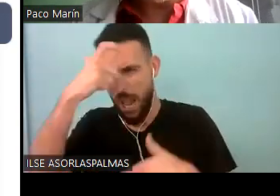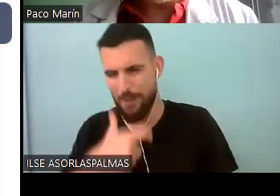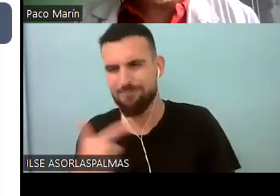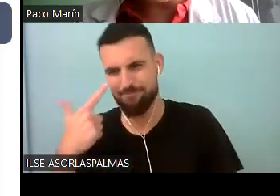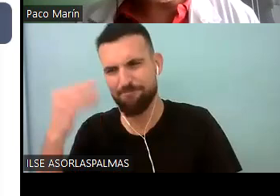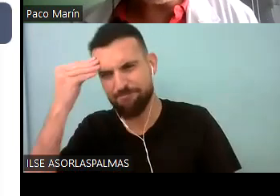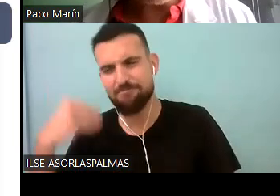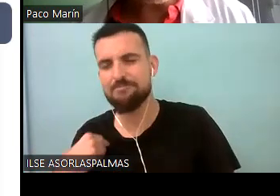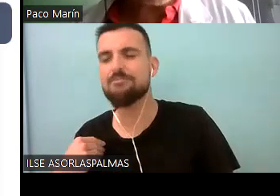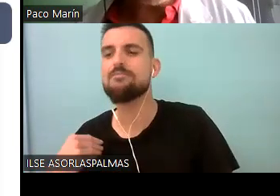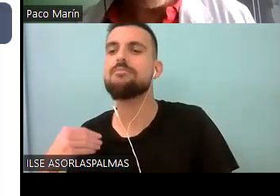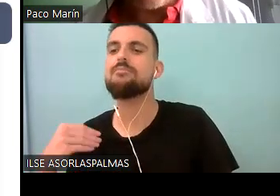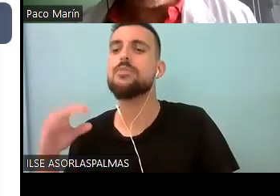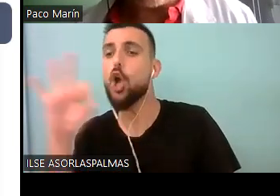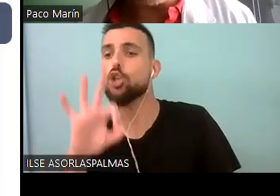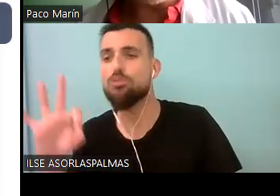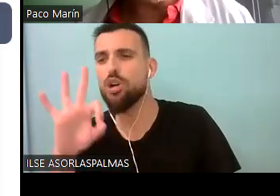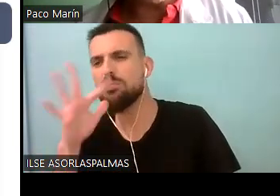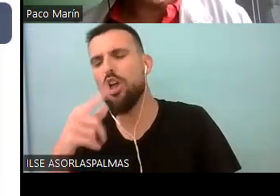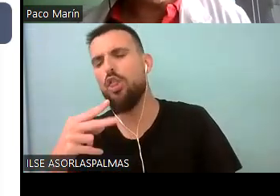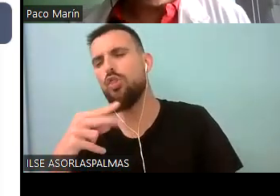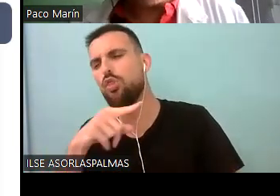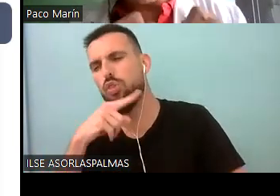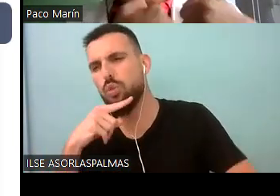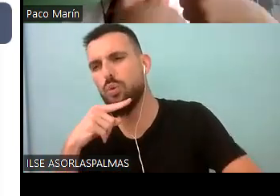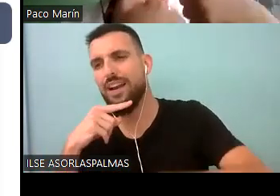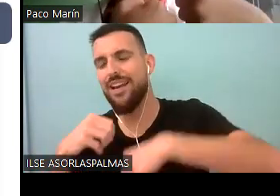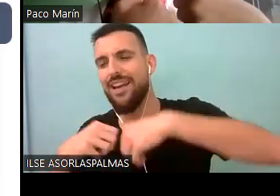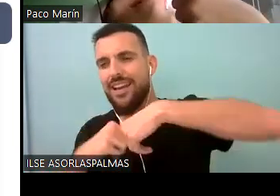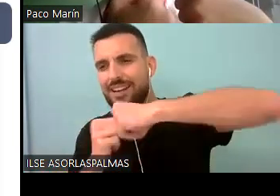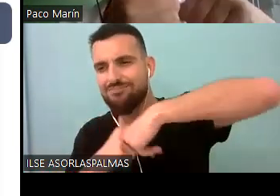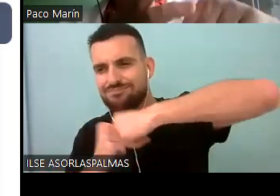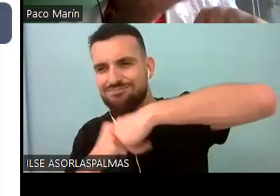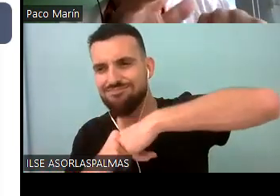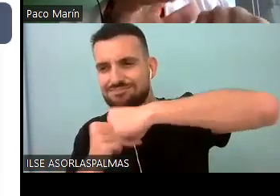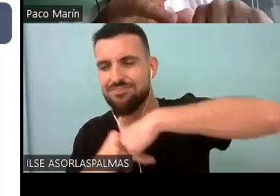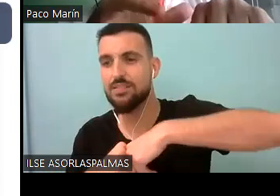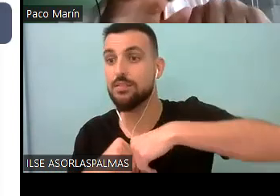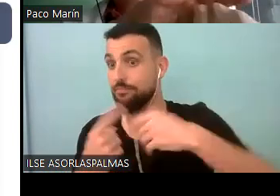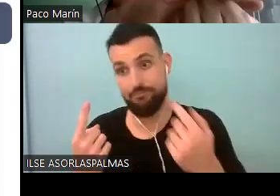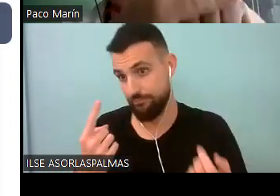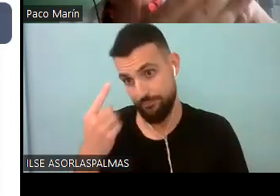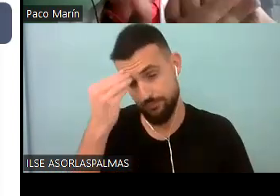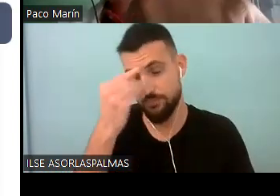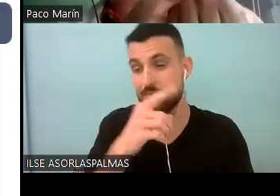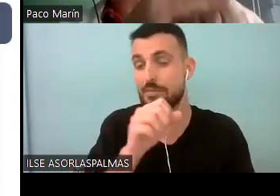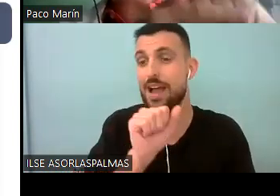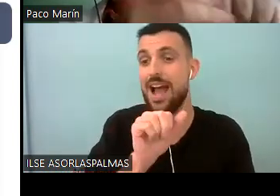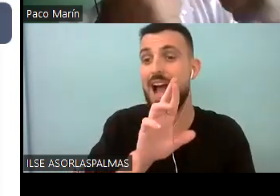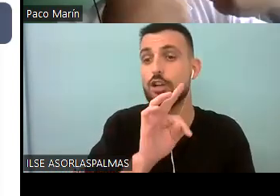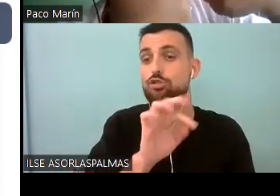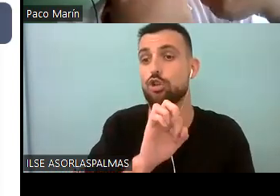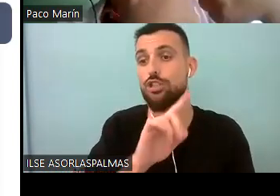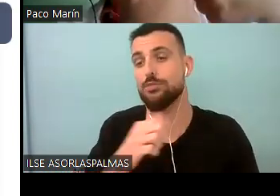Vamos a ver, la artrosis en realidad es un proceso degenerativo, son articulación, hueso contra hueso. Pensad que los huesos están cubiertos de